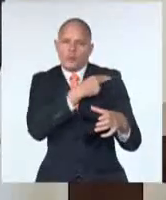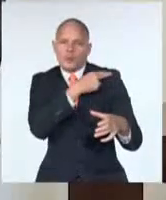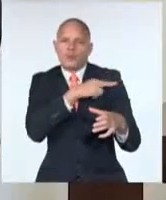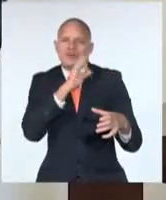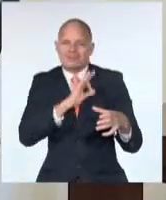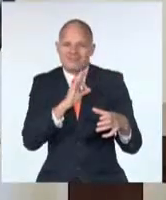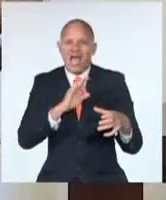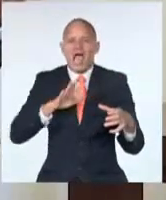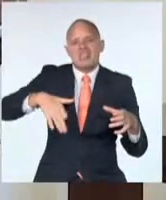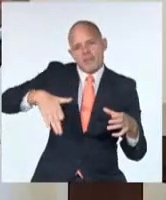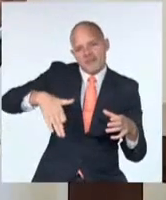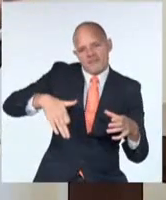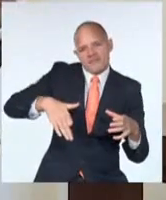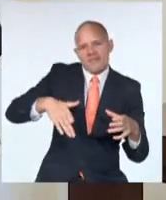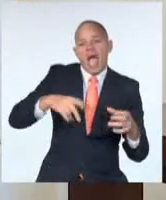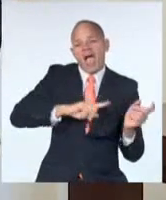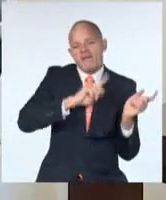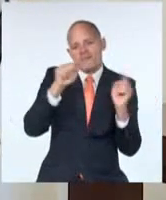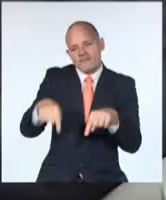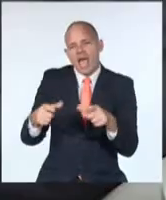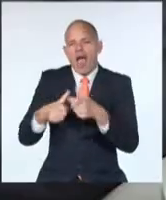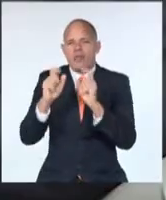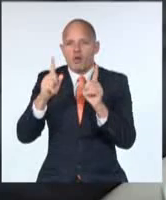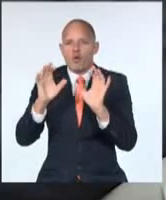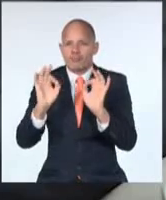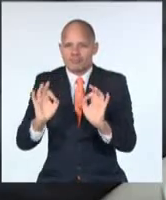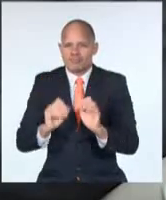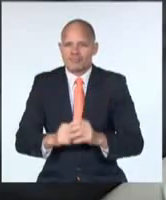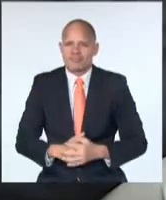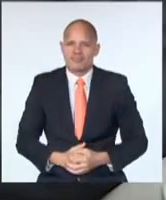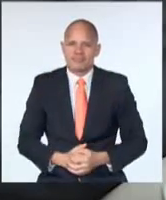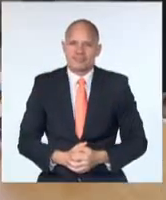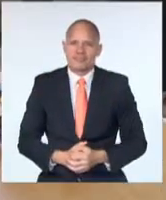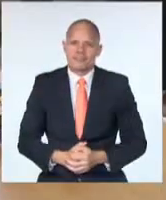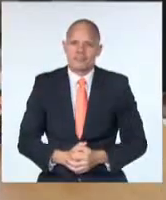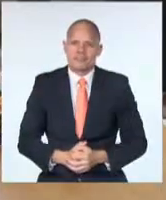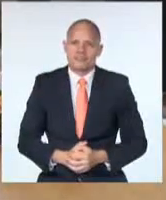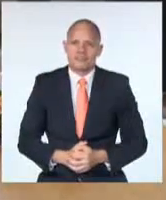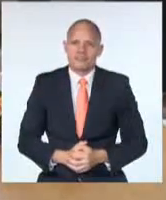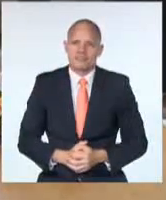G77 y China auspiciada por Cuba. Javier Ortiz, Canal Cubano de Noticias.